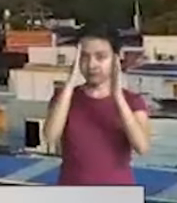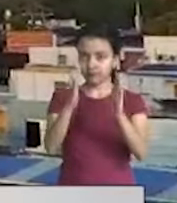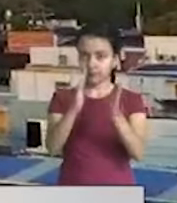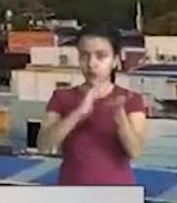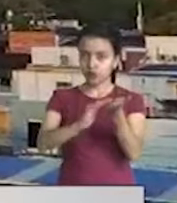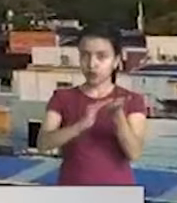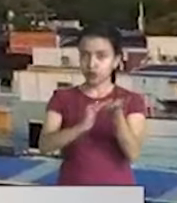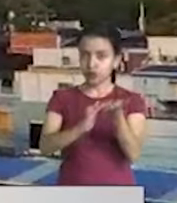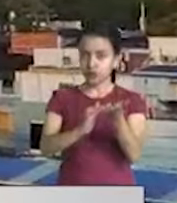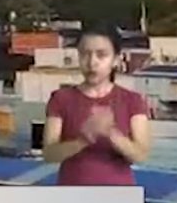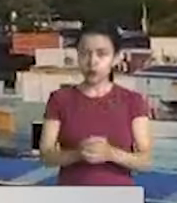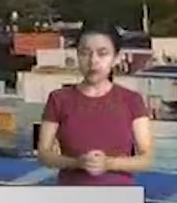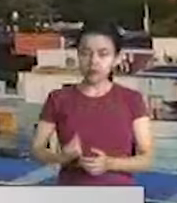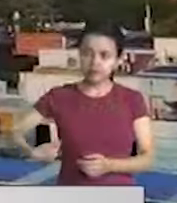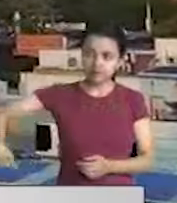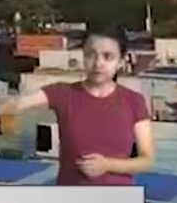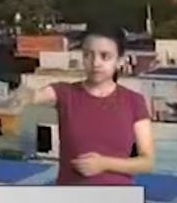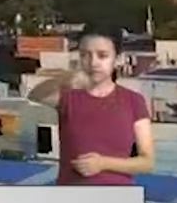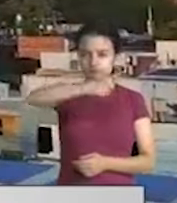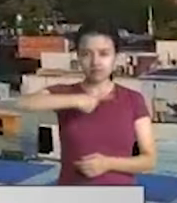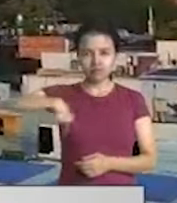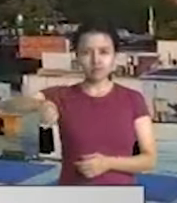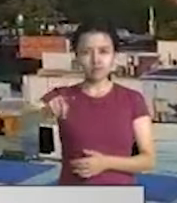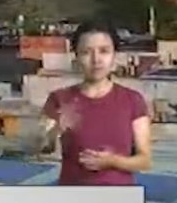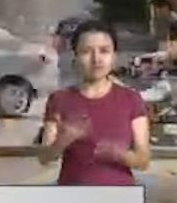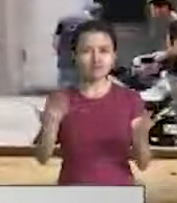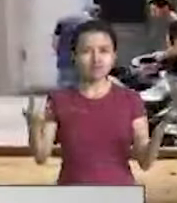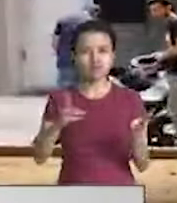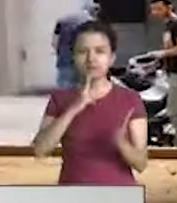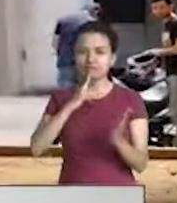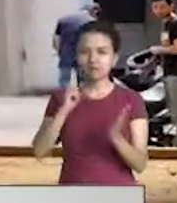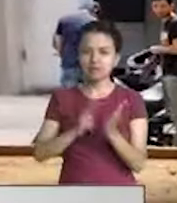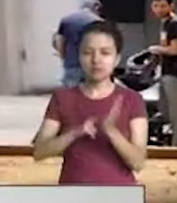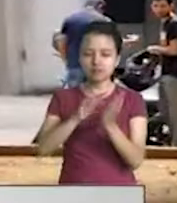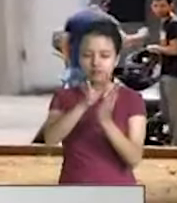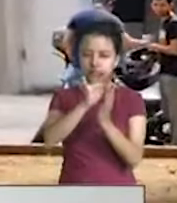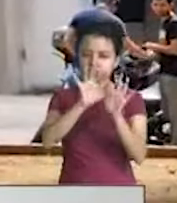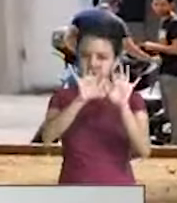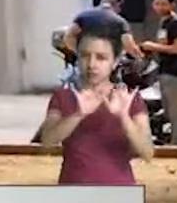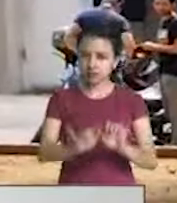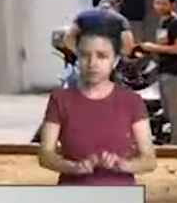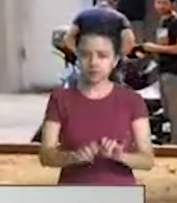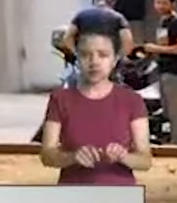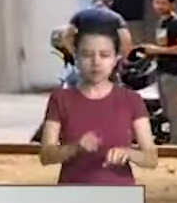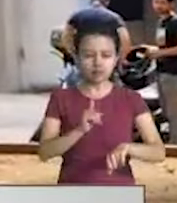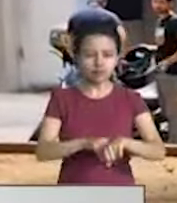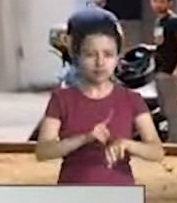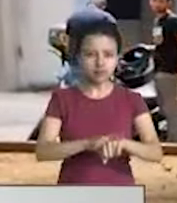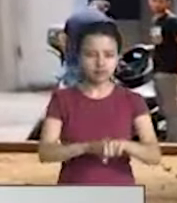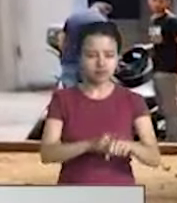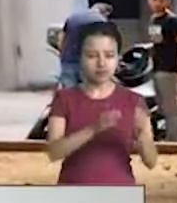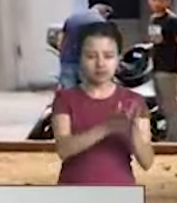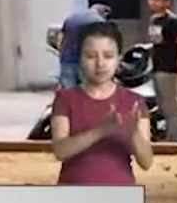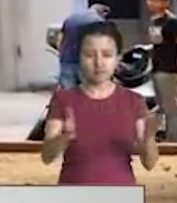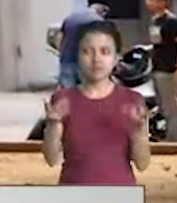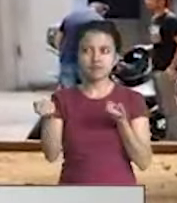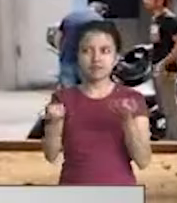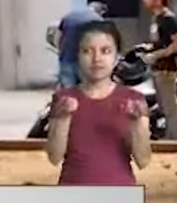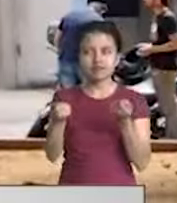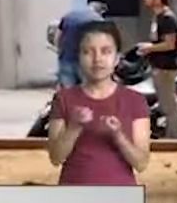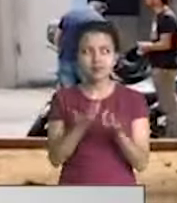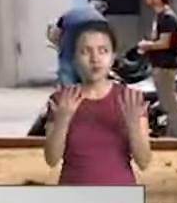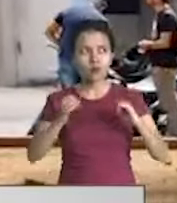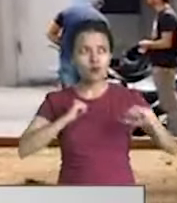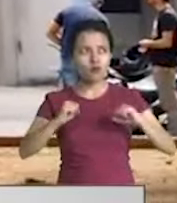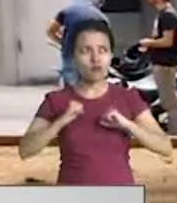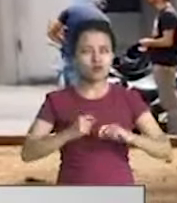se sumen a la posibilidad de analizar la resolución de adopción de un periodo de gestión en la calidad del aire. ¿Este periodo de